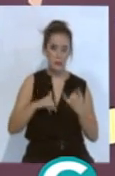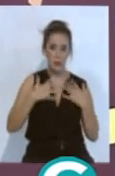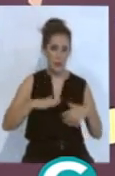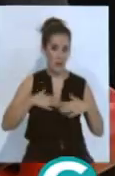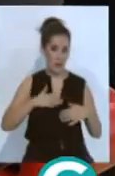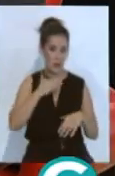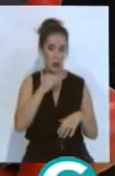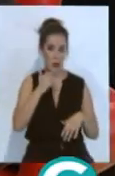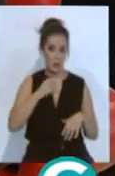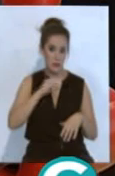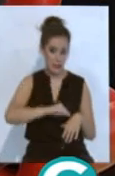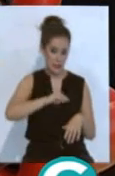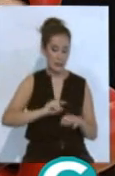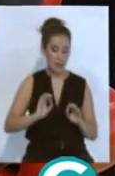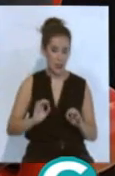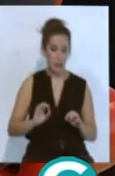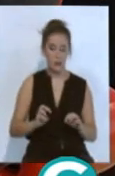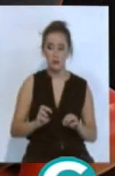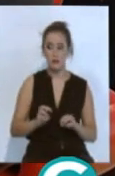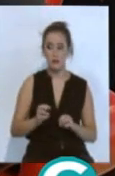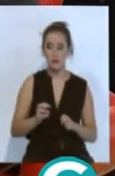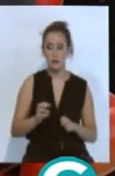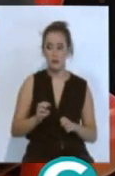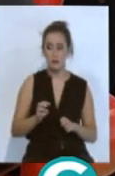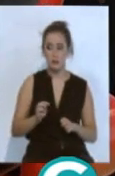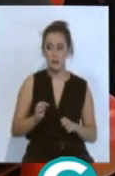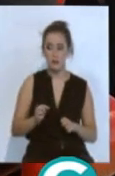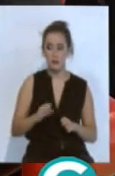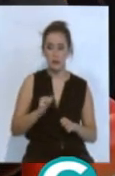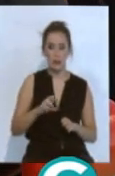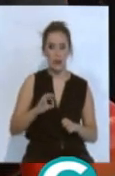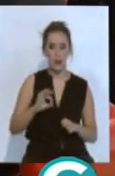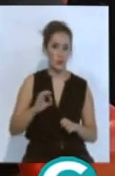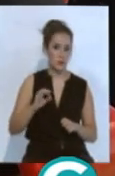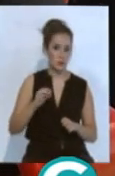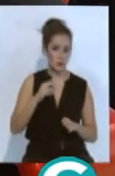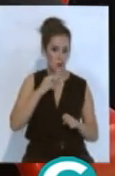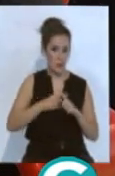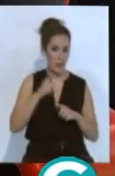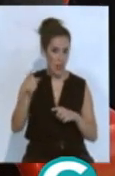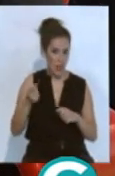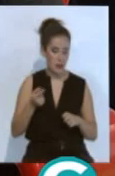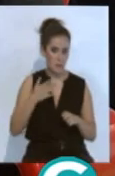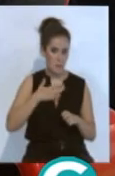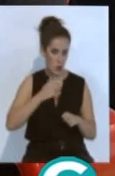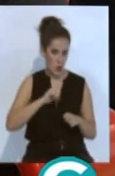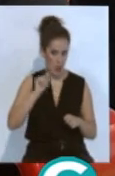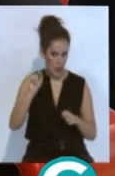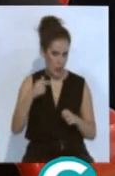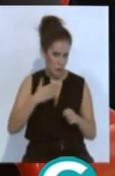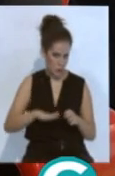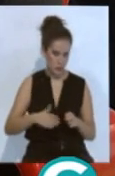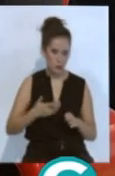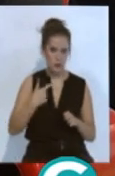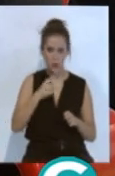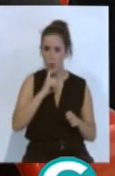disfrazarnos de algo que tuviera un sentido, ¿te acuerdas? Digo, Carlos, tengo un nombre que era de él, o sea, no es mío, es de él. Y dijimos, que yo